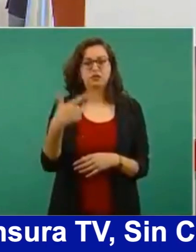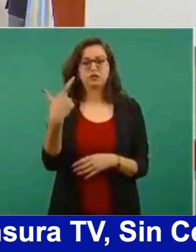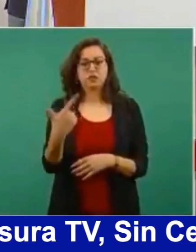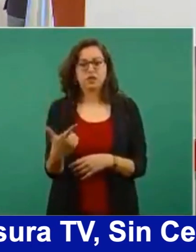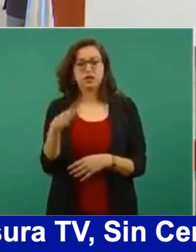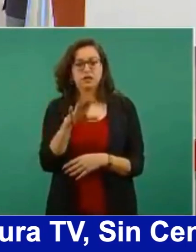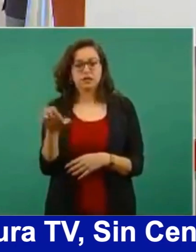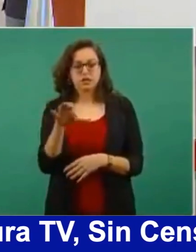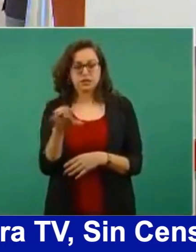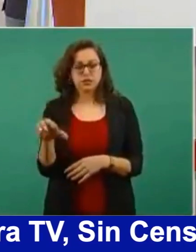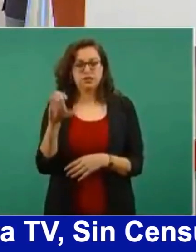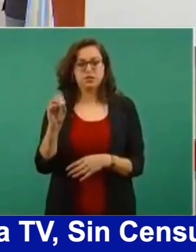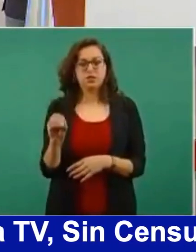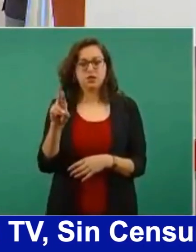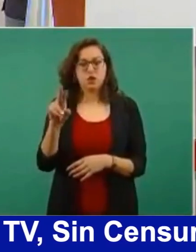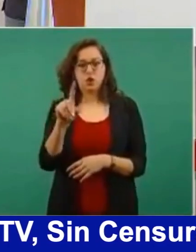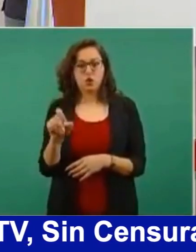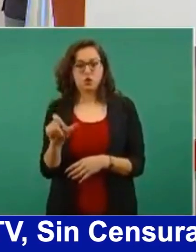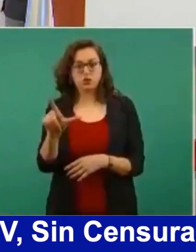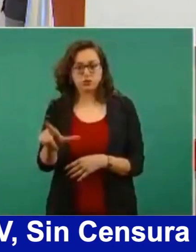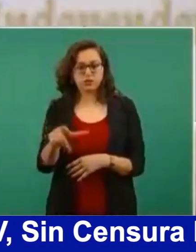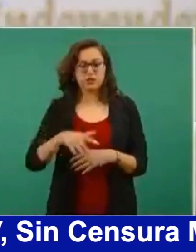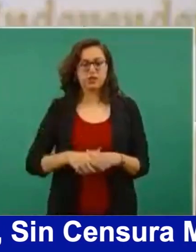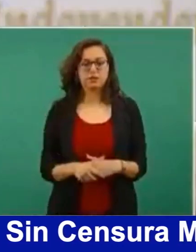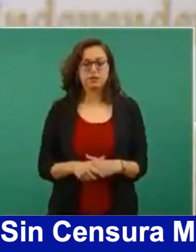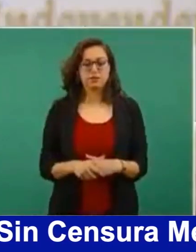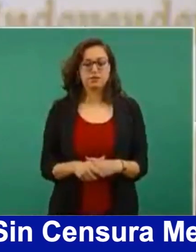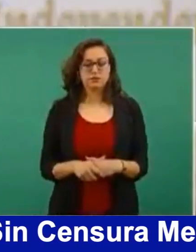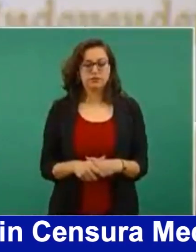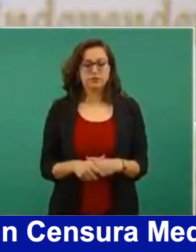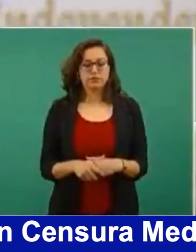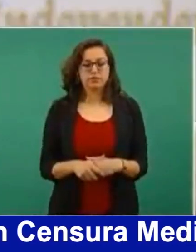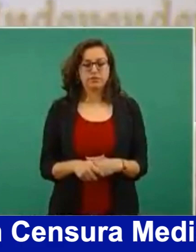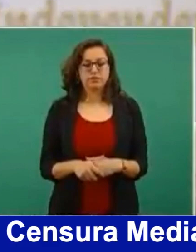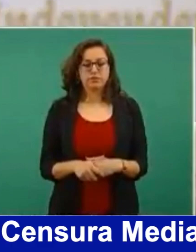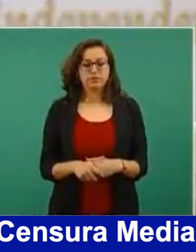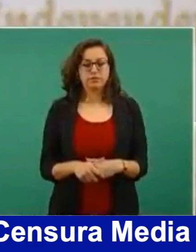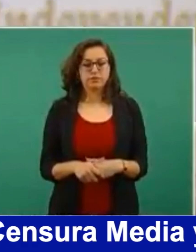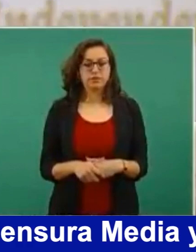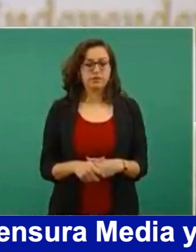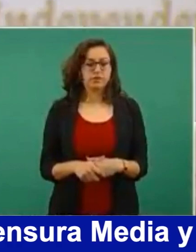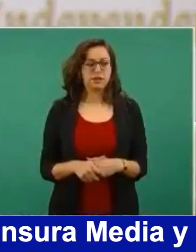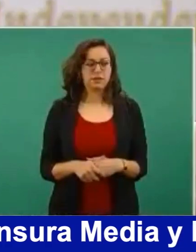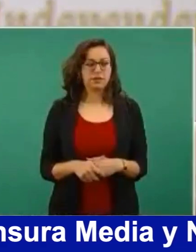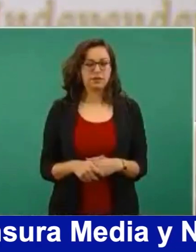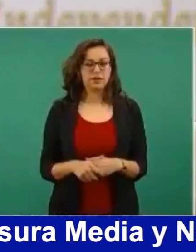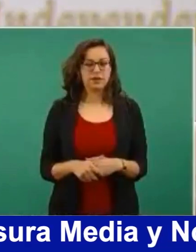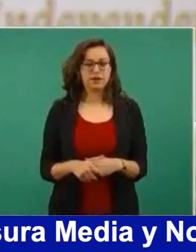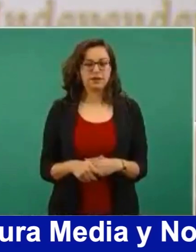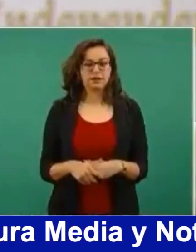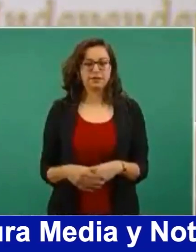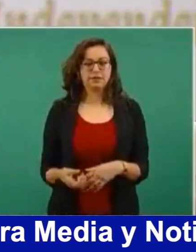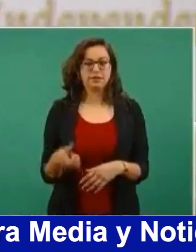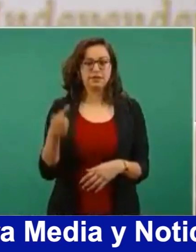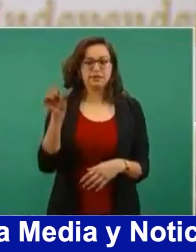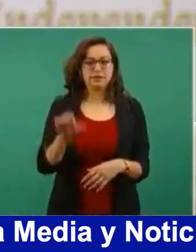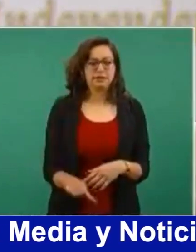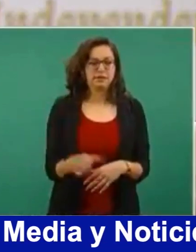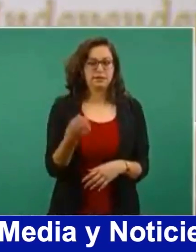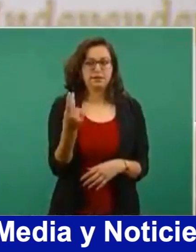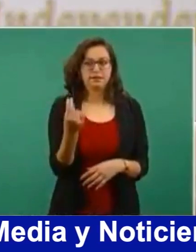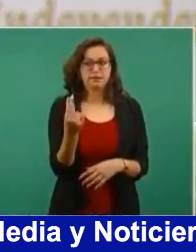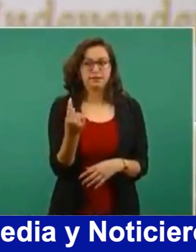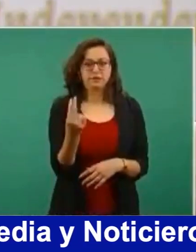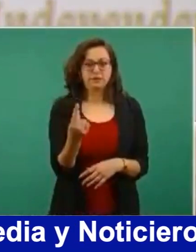identificación de prensa que es revisada con una especie de lector de códigos de